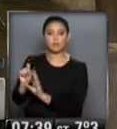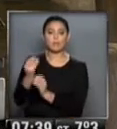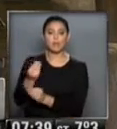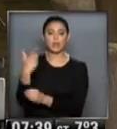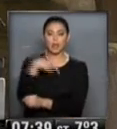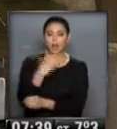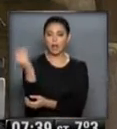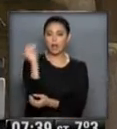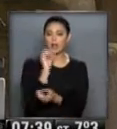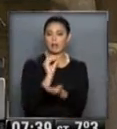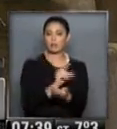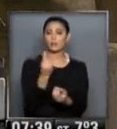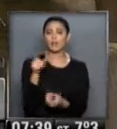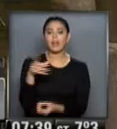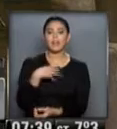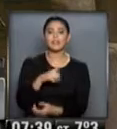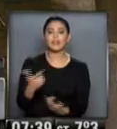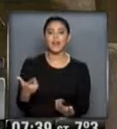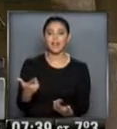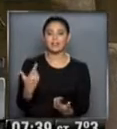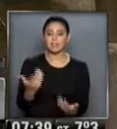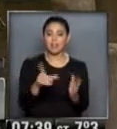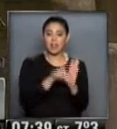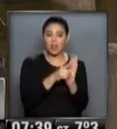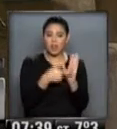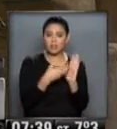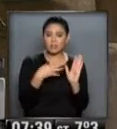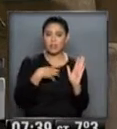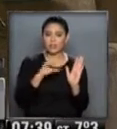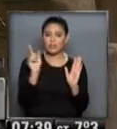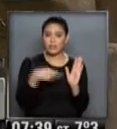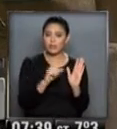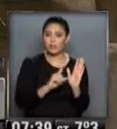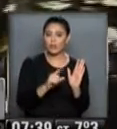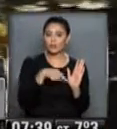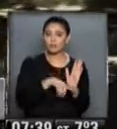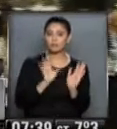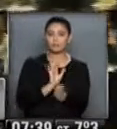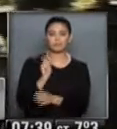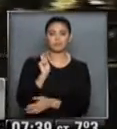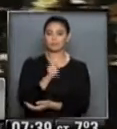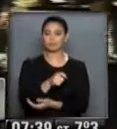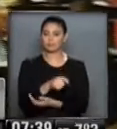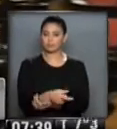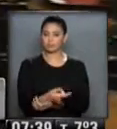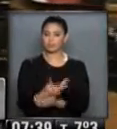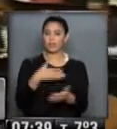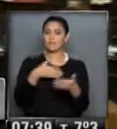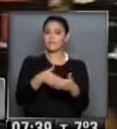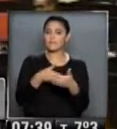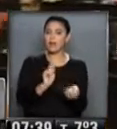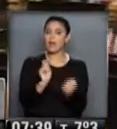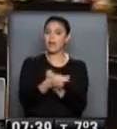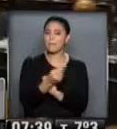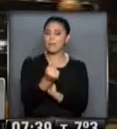desconfianza en el país. Y precisamente estas leyes no traen confianza, al contrario, las ahuyenta. El cepo cambiario, las milicias estas